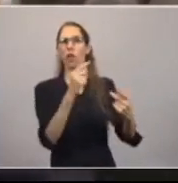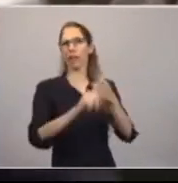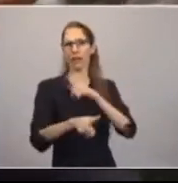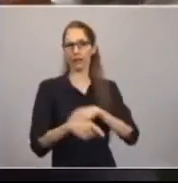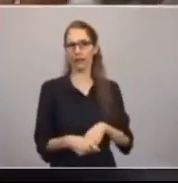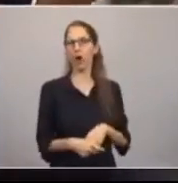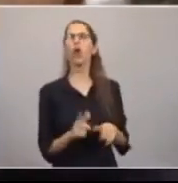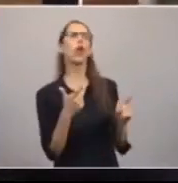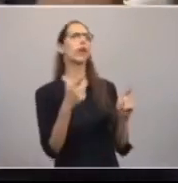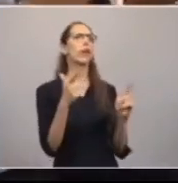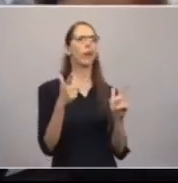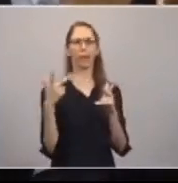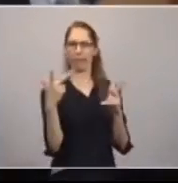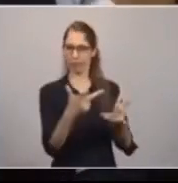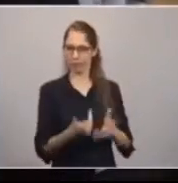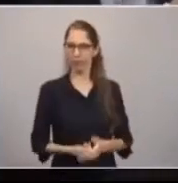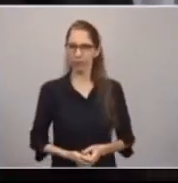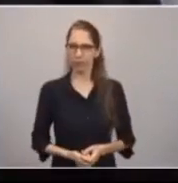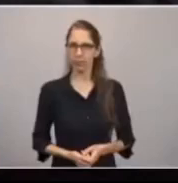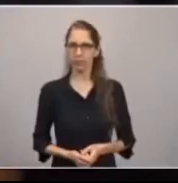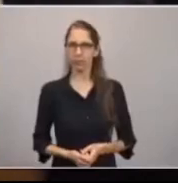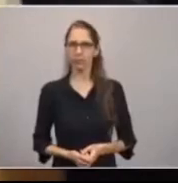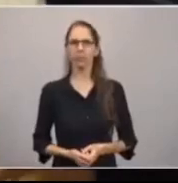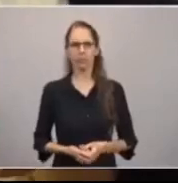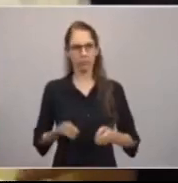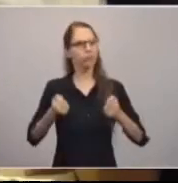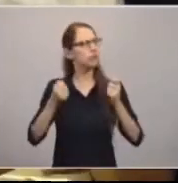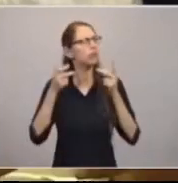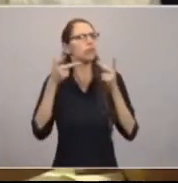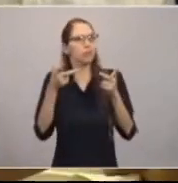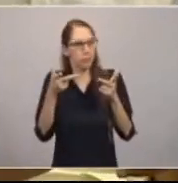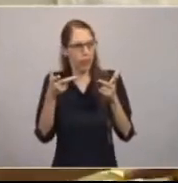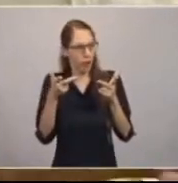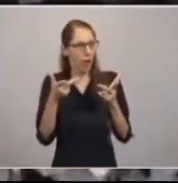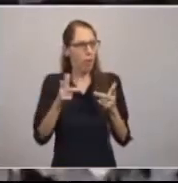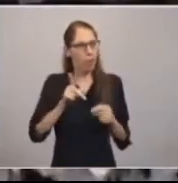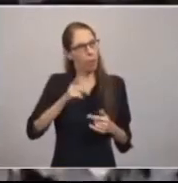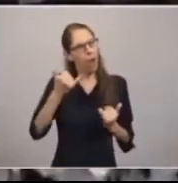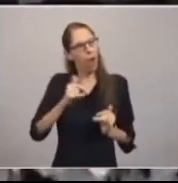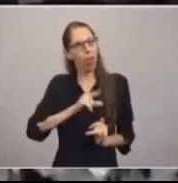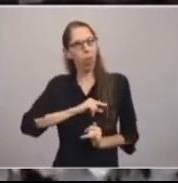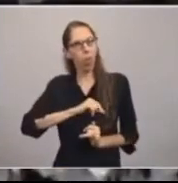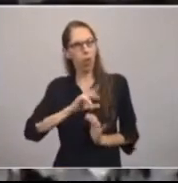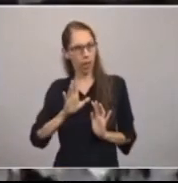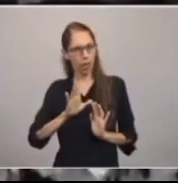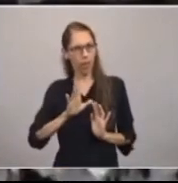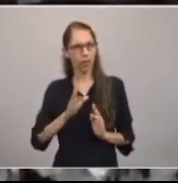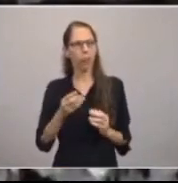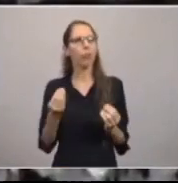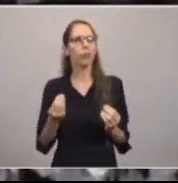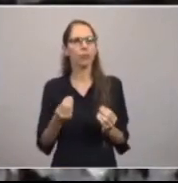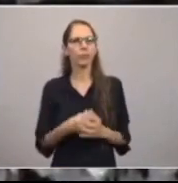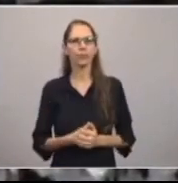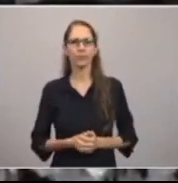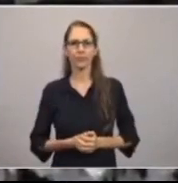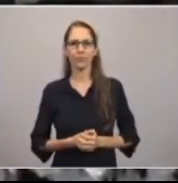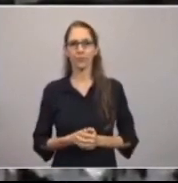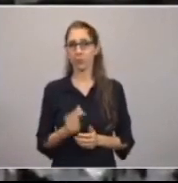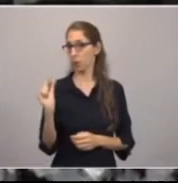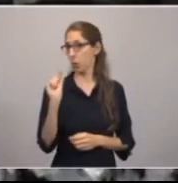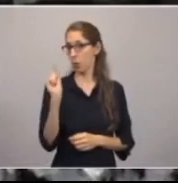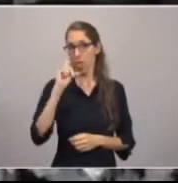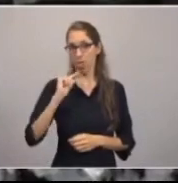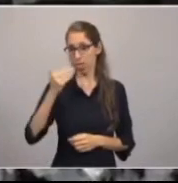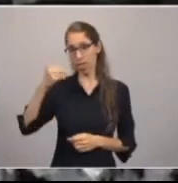Y lo digo con todo el dolor que representa haber tenido hace poquitos días realmente un